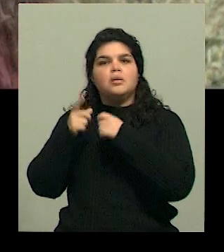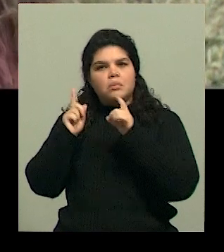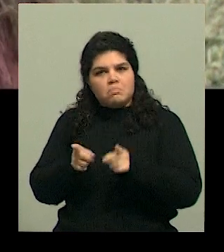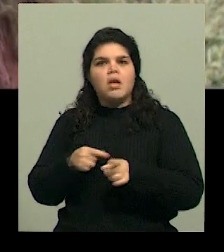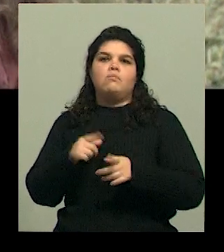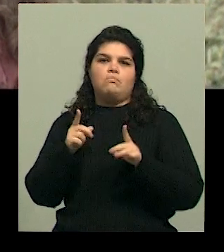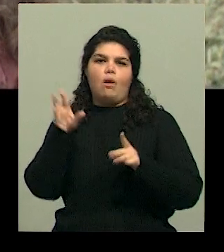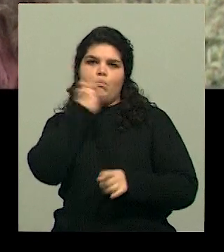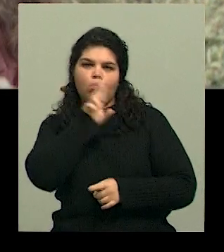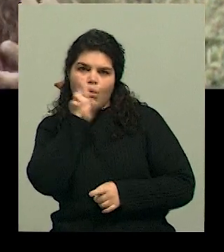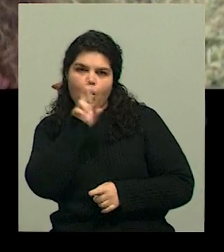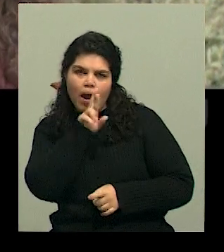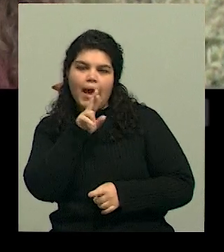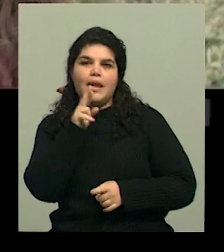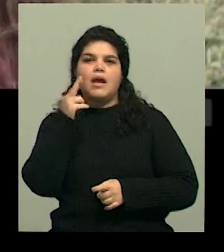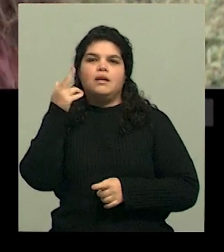mujeres,